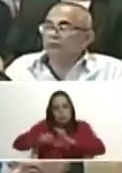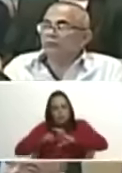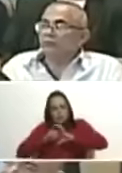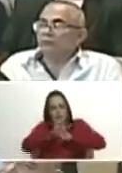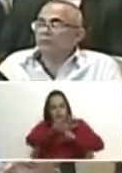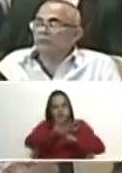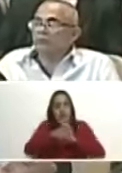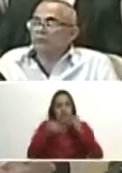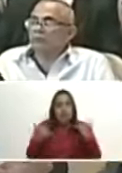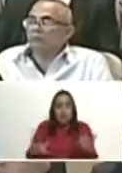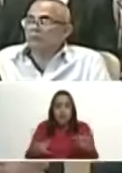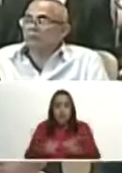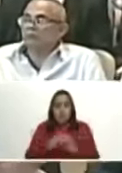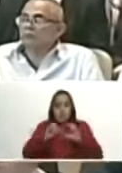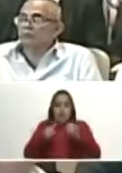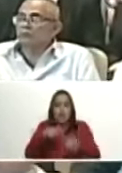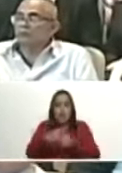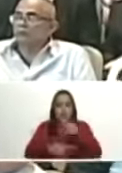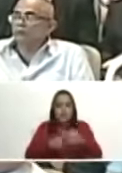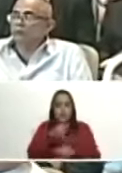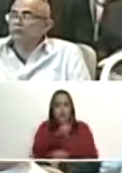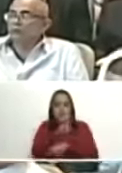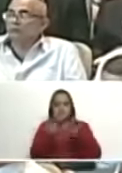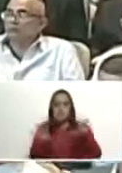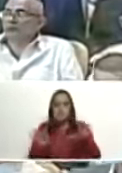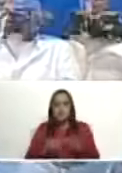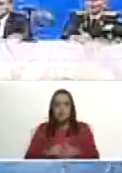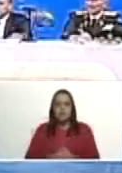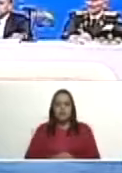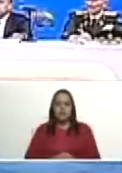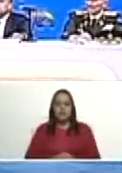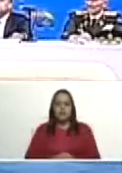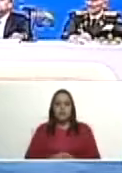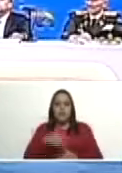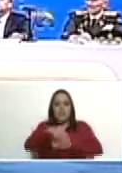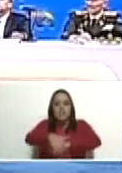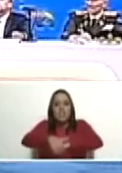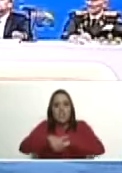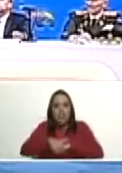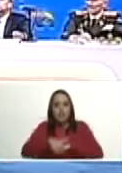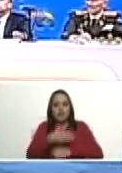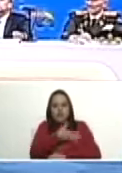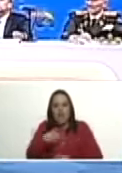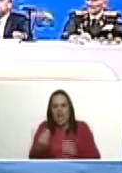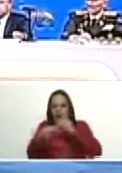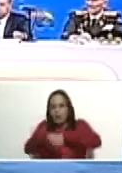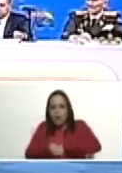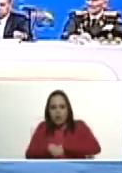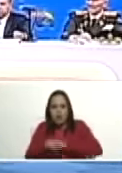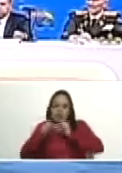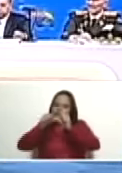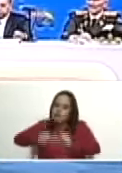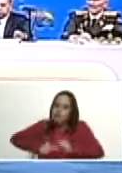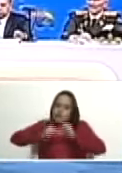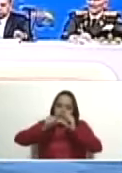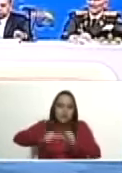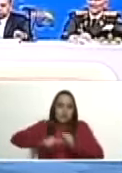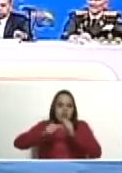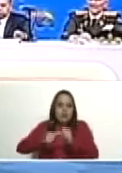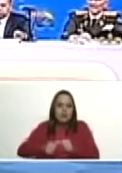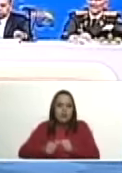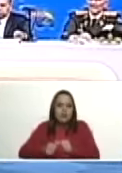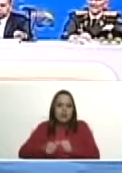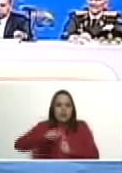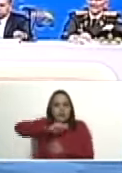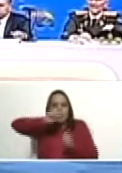bien adentrado el siglo XIX. Los británicos conspiraron sin pausa para